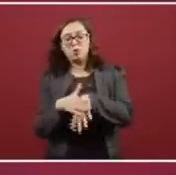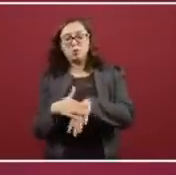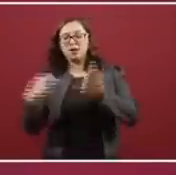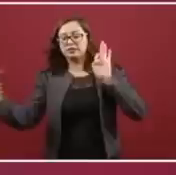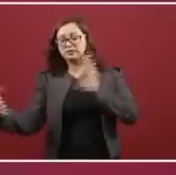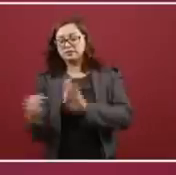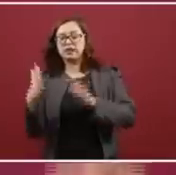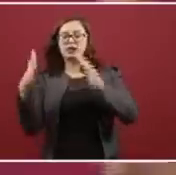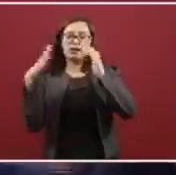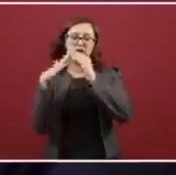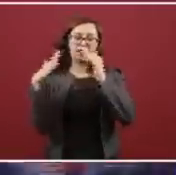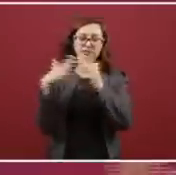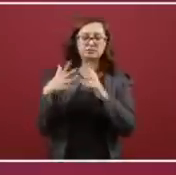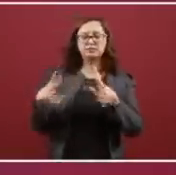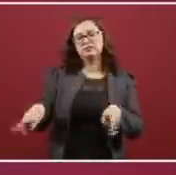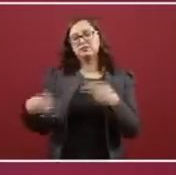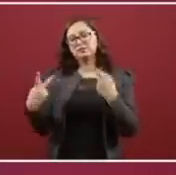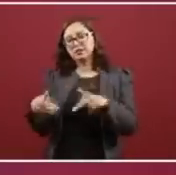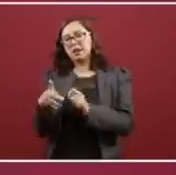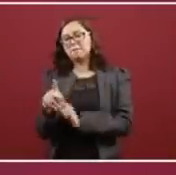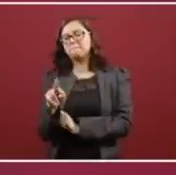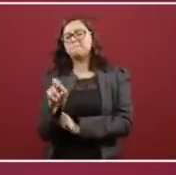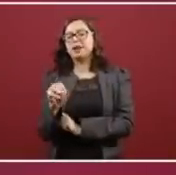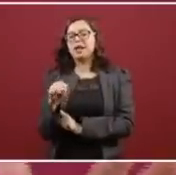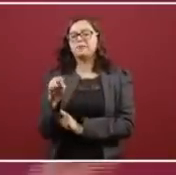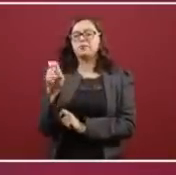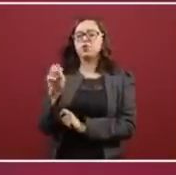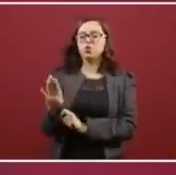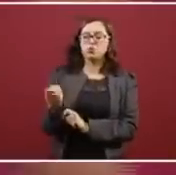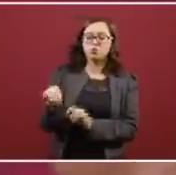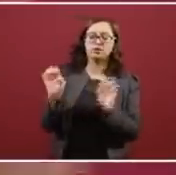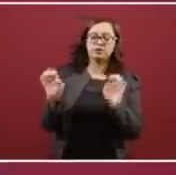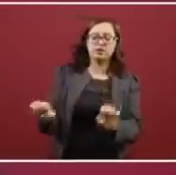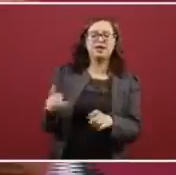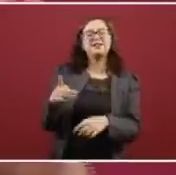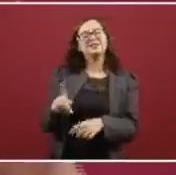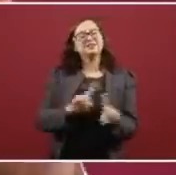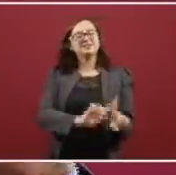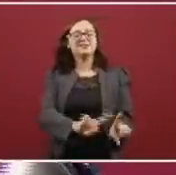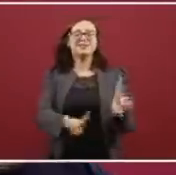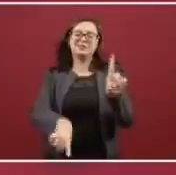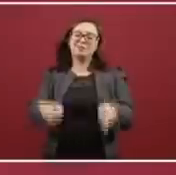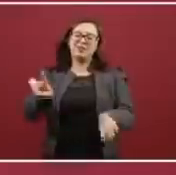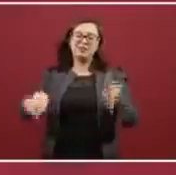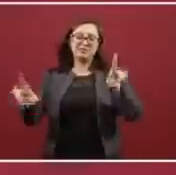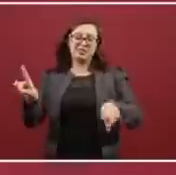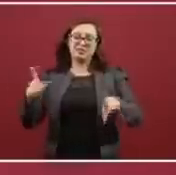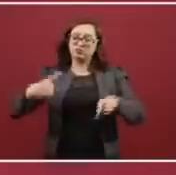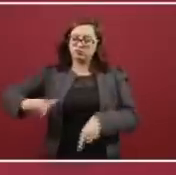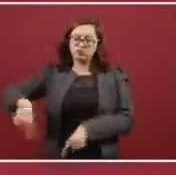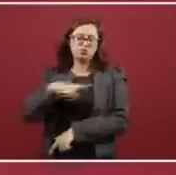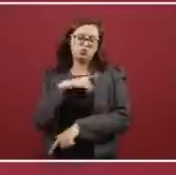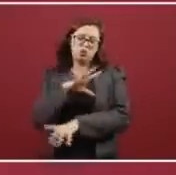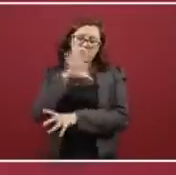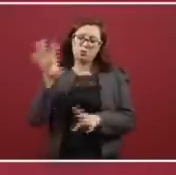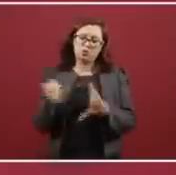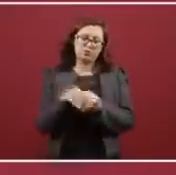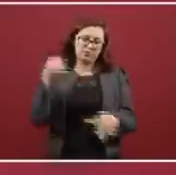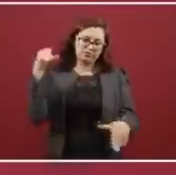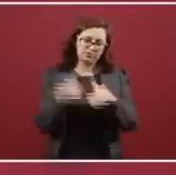zona residencial tienden a vender más premium entonces ahí es donde nos metemos o sea hacer la revisión